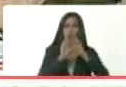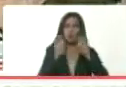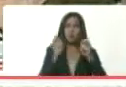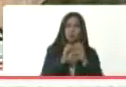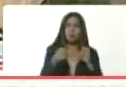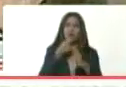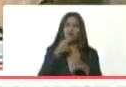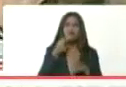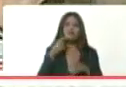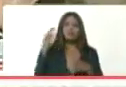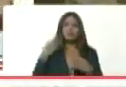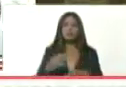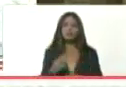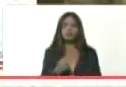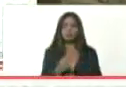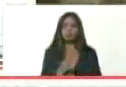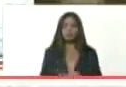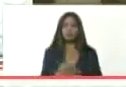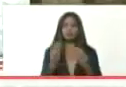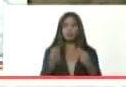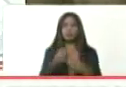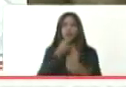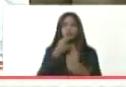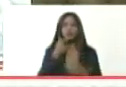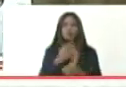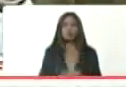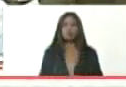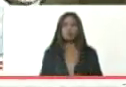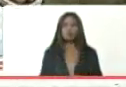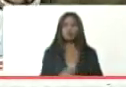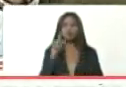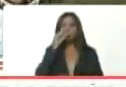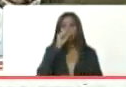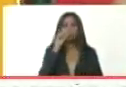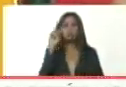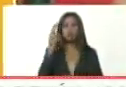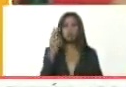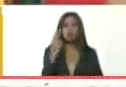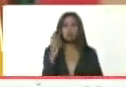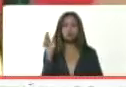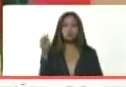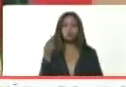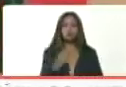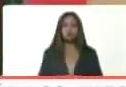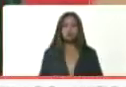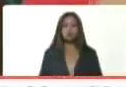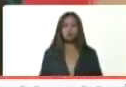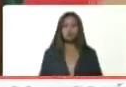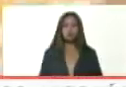hermosa muy hermosa el cardenalito de segundo grado